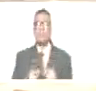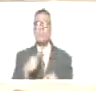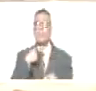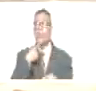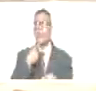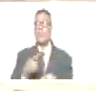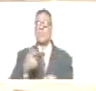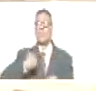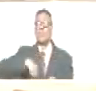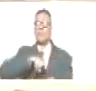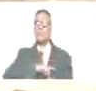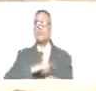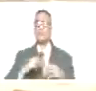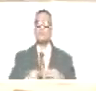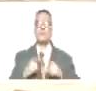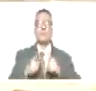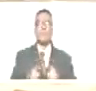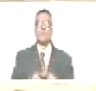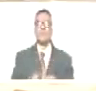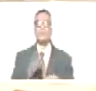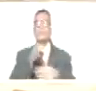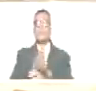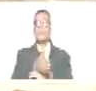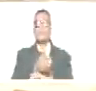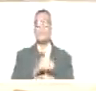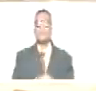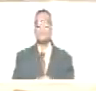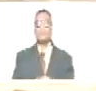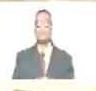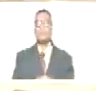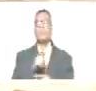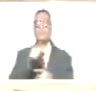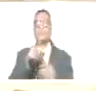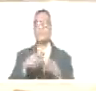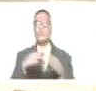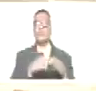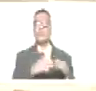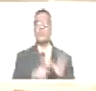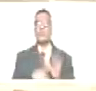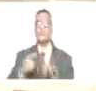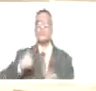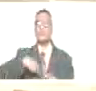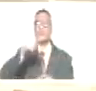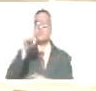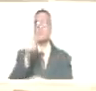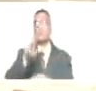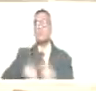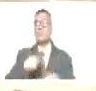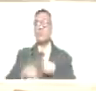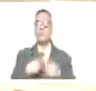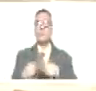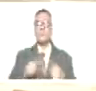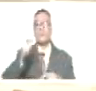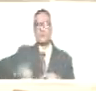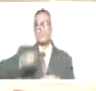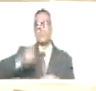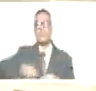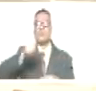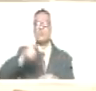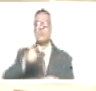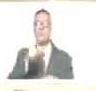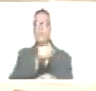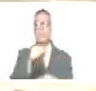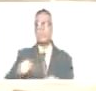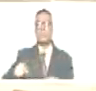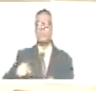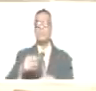este caso es que se allane la inmunidad parlamentaria para que proceda el enjuiciamiento de esa persona de acuerdo a